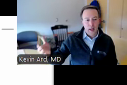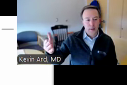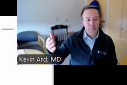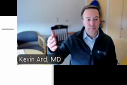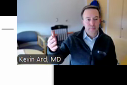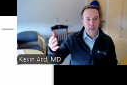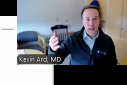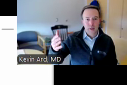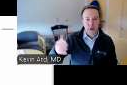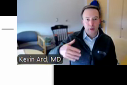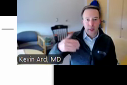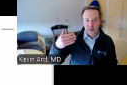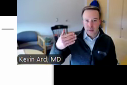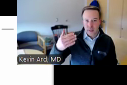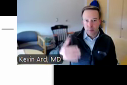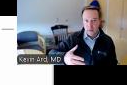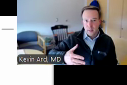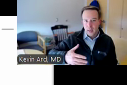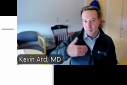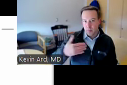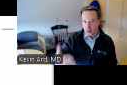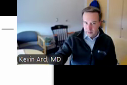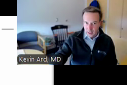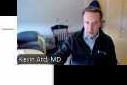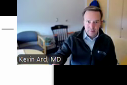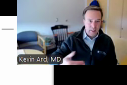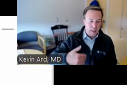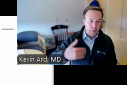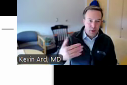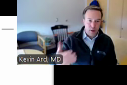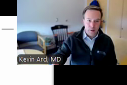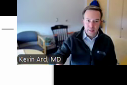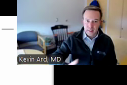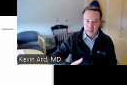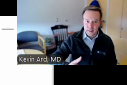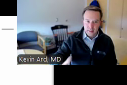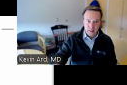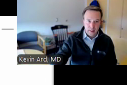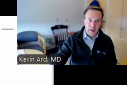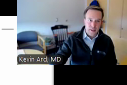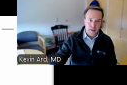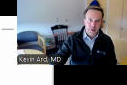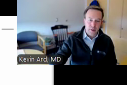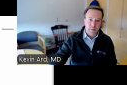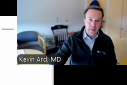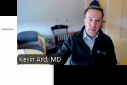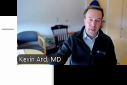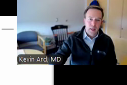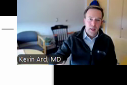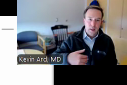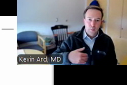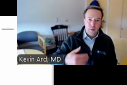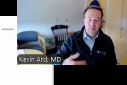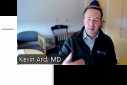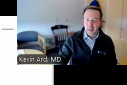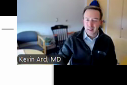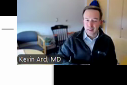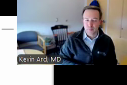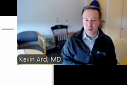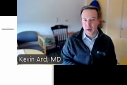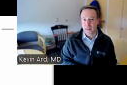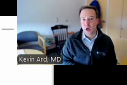indicado. Ahora, el tratamiento del VIH previene la transmisión del VIH, lo cual puede